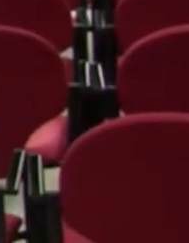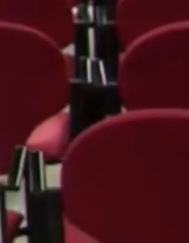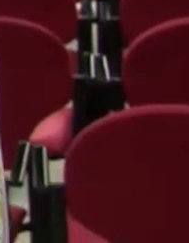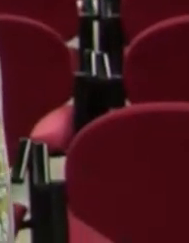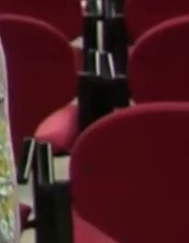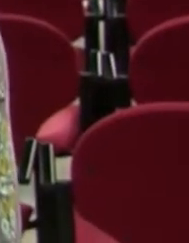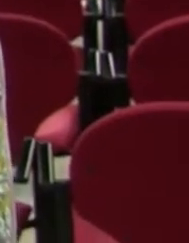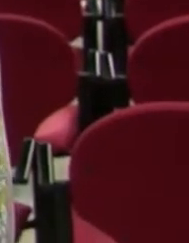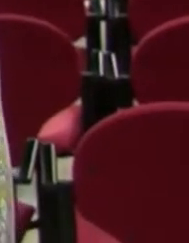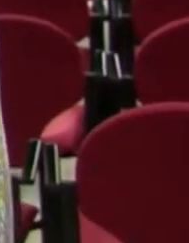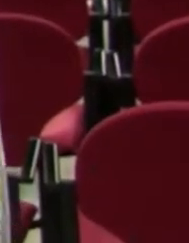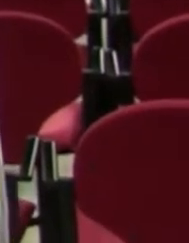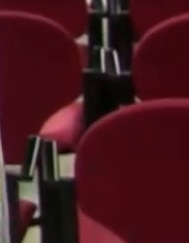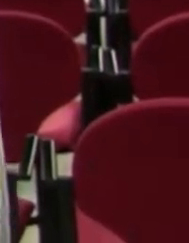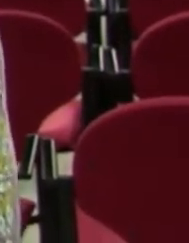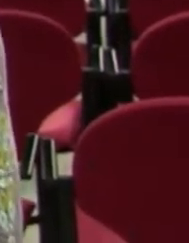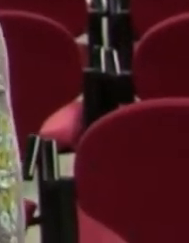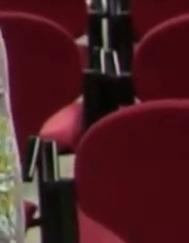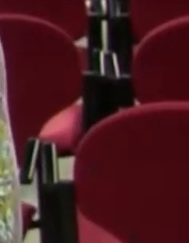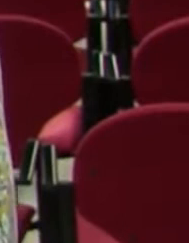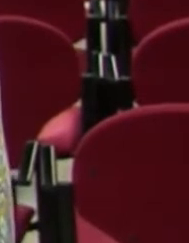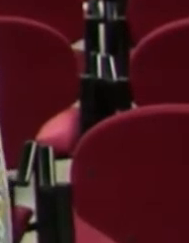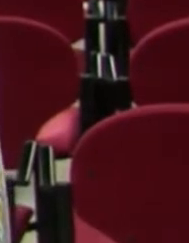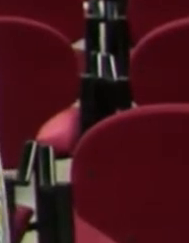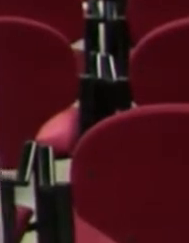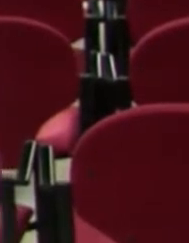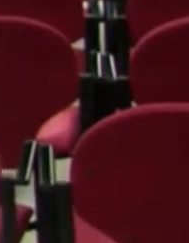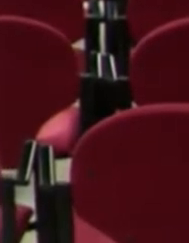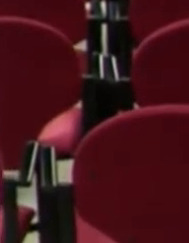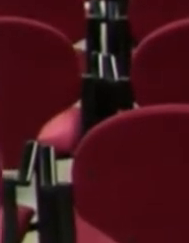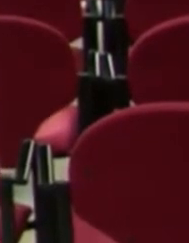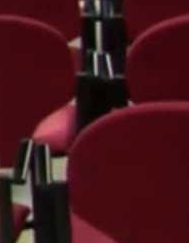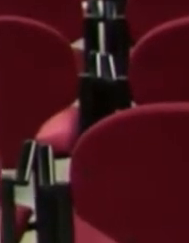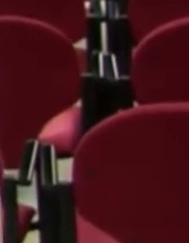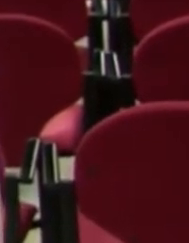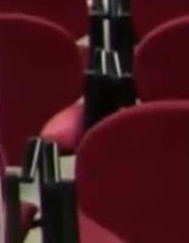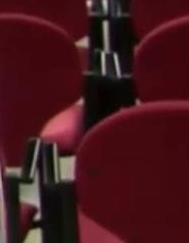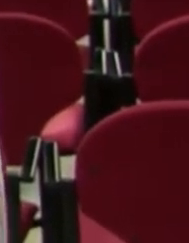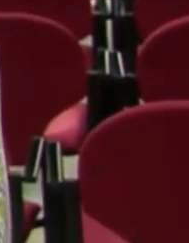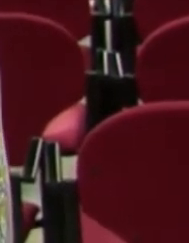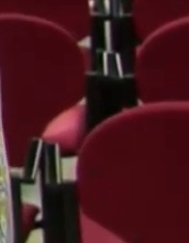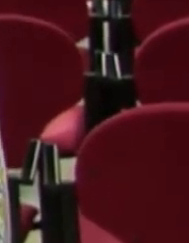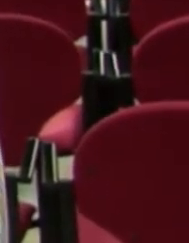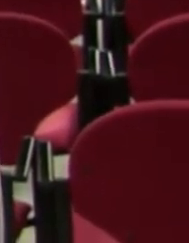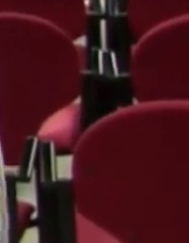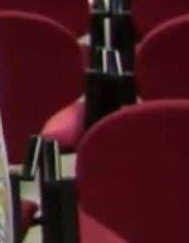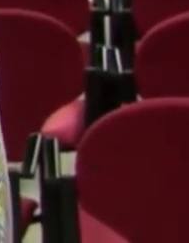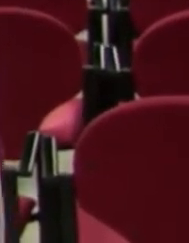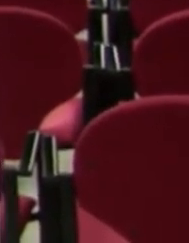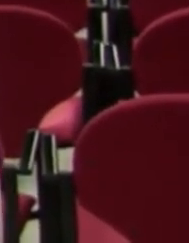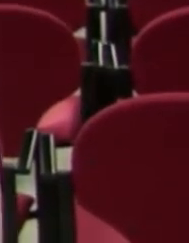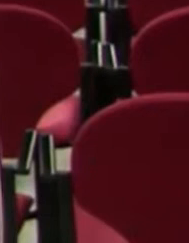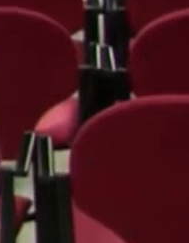Cada día aprendemos cosas nuevas y si encima es posible trasladar a la realidad y poner en práctica